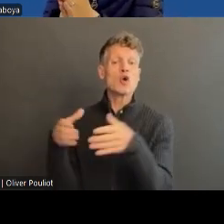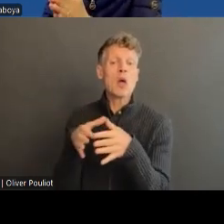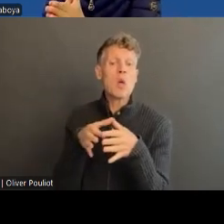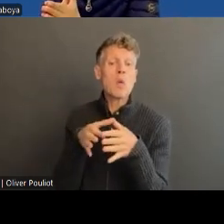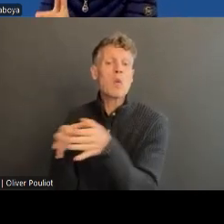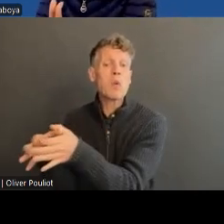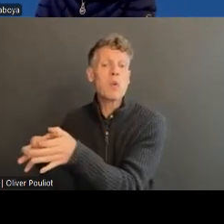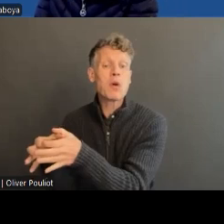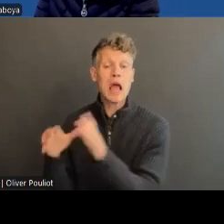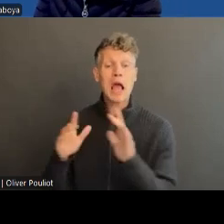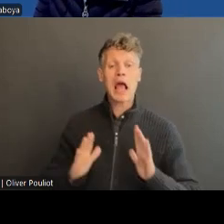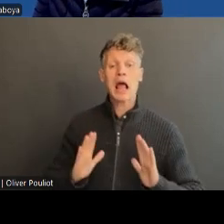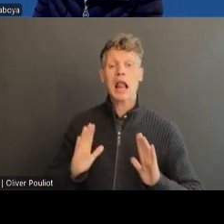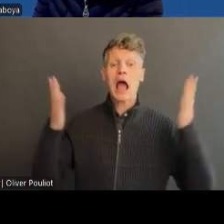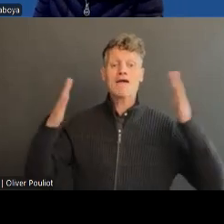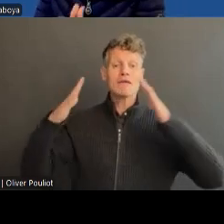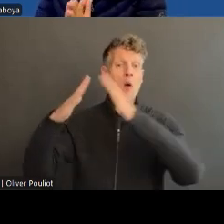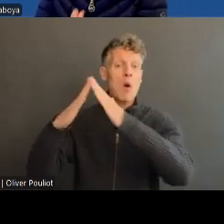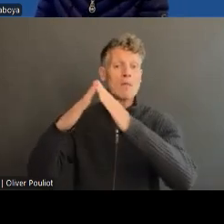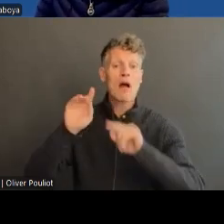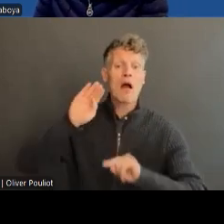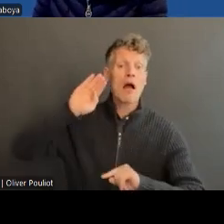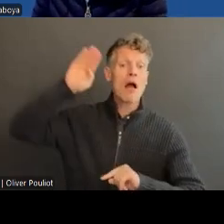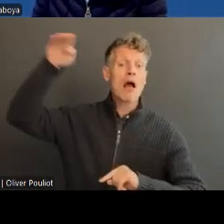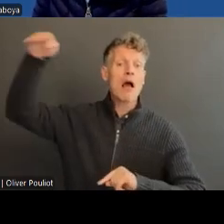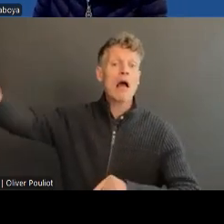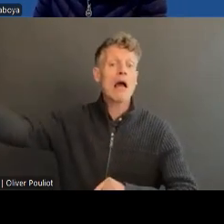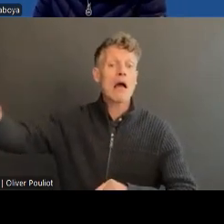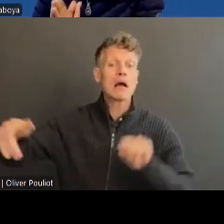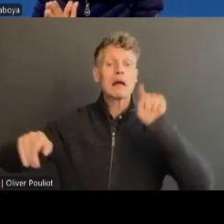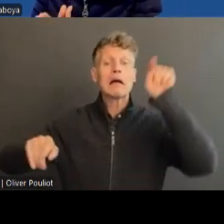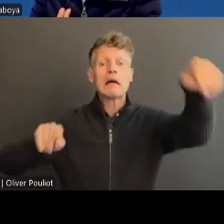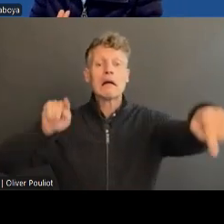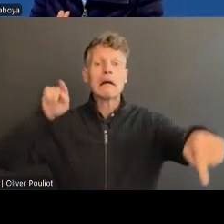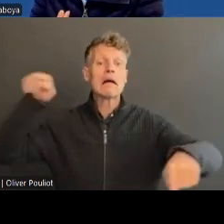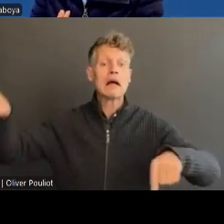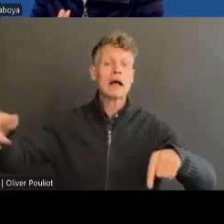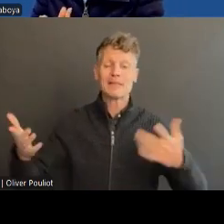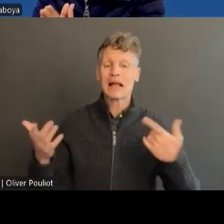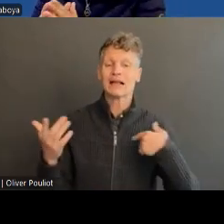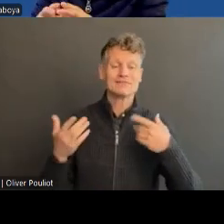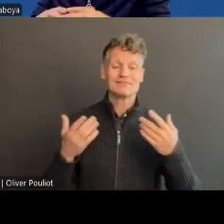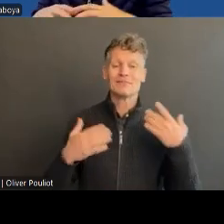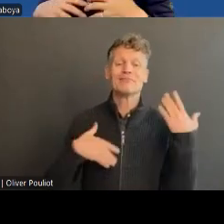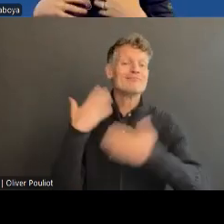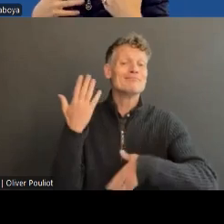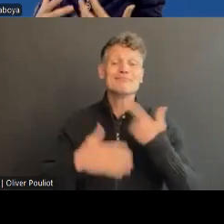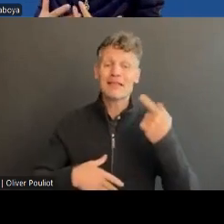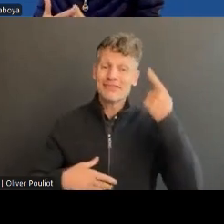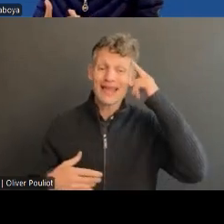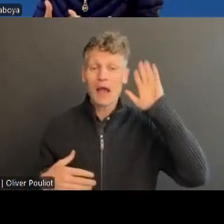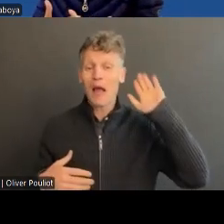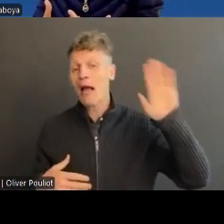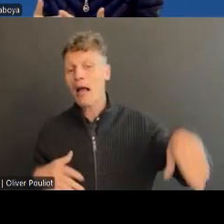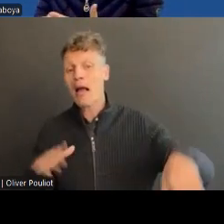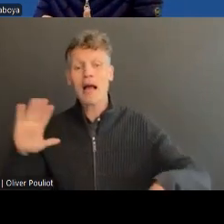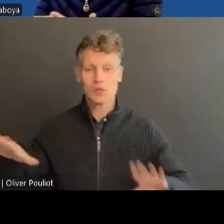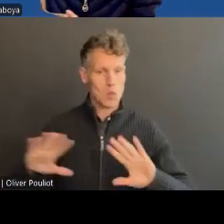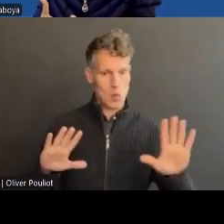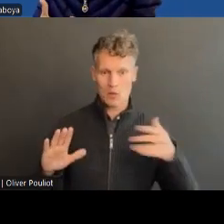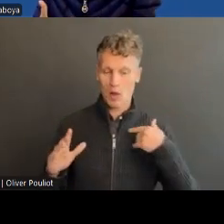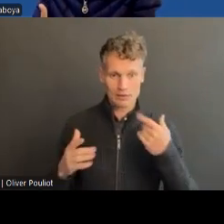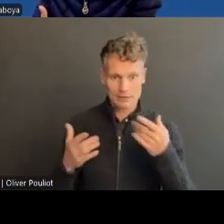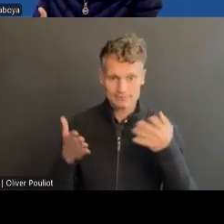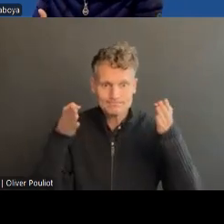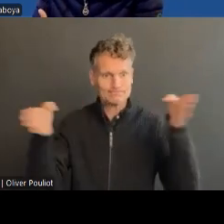a hablar específicamente de todo esto en vez del enfoque basado en la enfermedad simplemente.